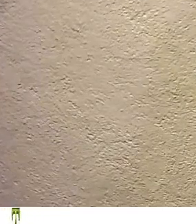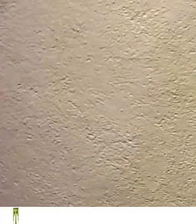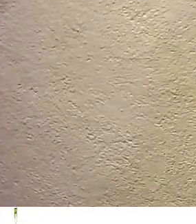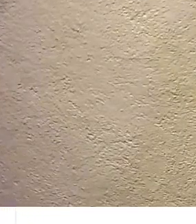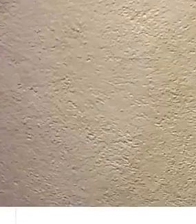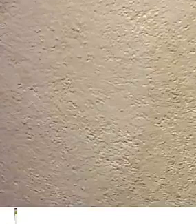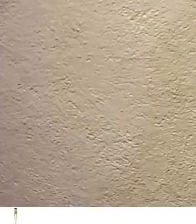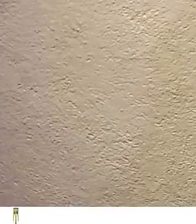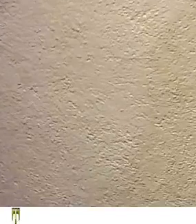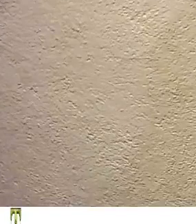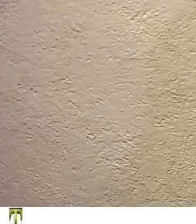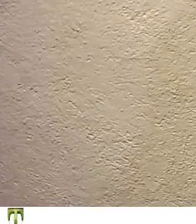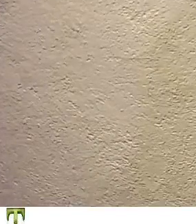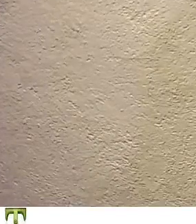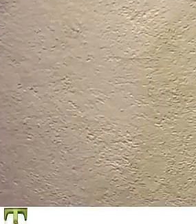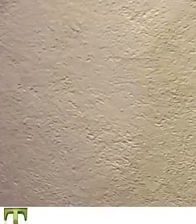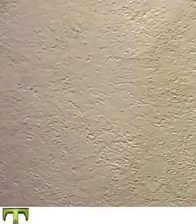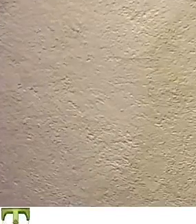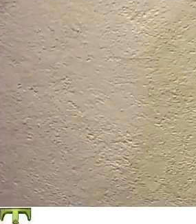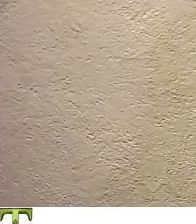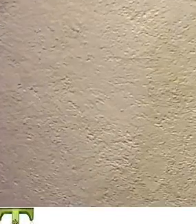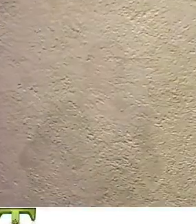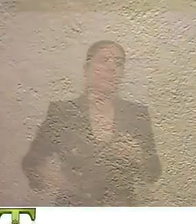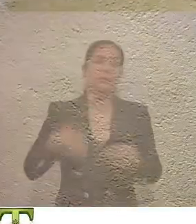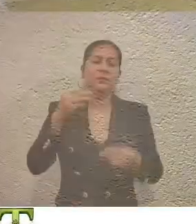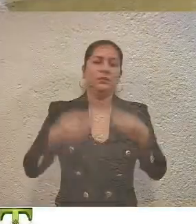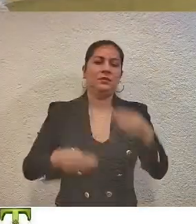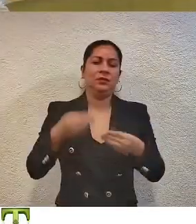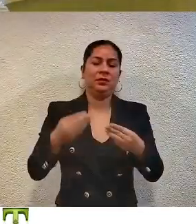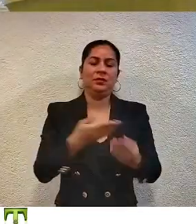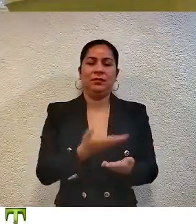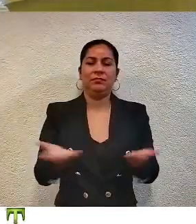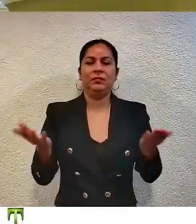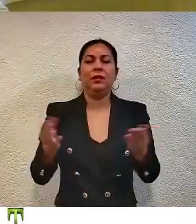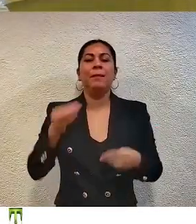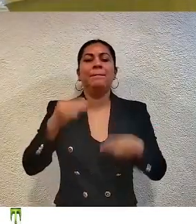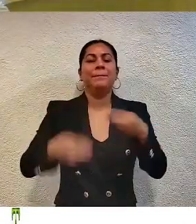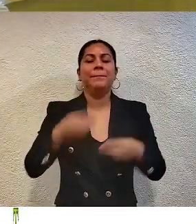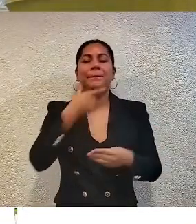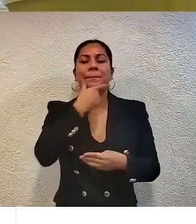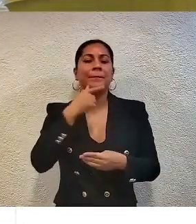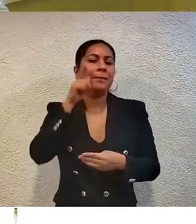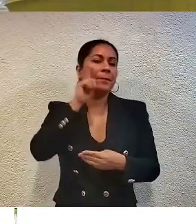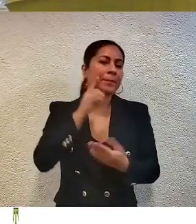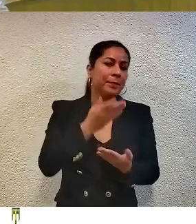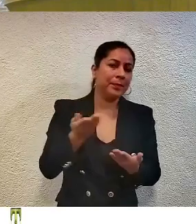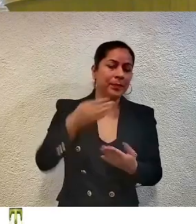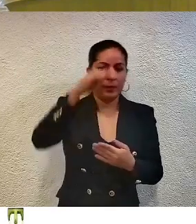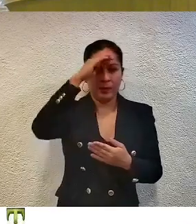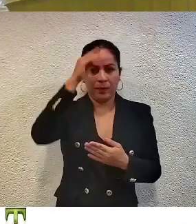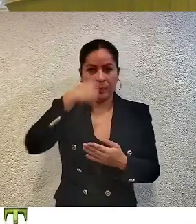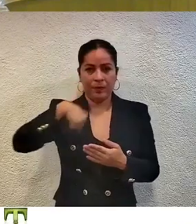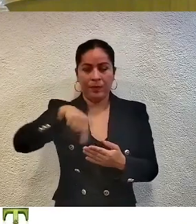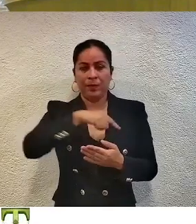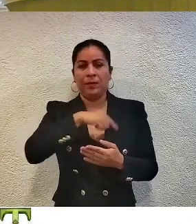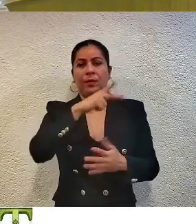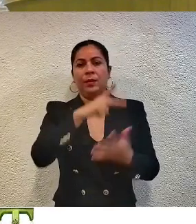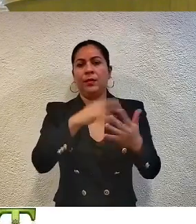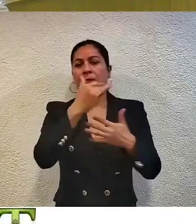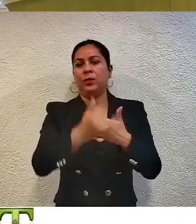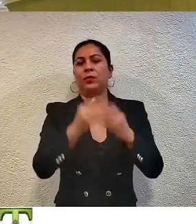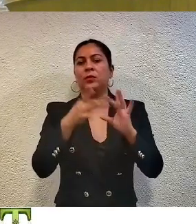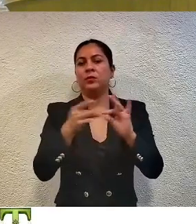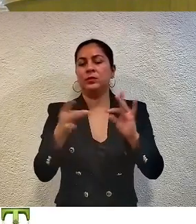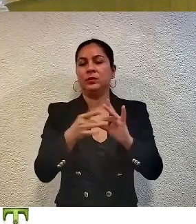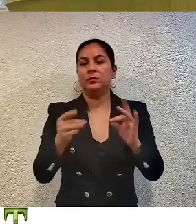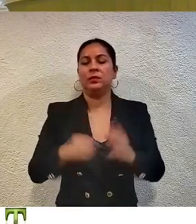concluido. Es de la cuenta, magistrada presidenta. Magistradas, magistrado. Magistradas, magistrado, está en nuestra consideración el proyecto del que se ha dado cuenta.